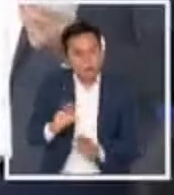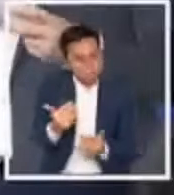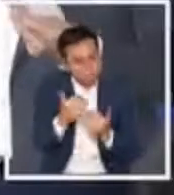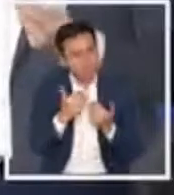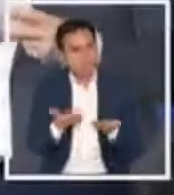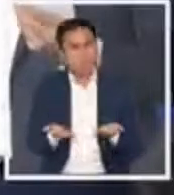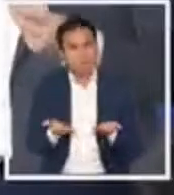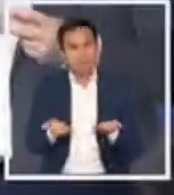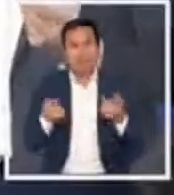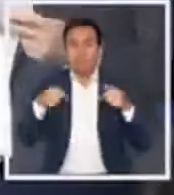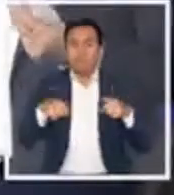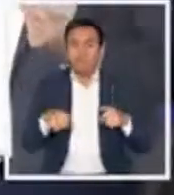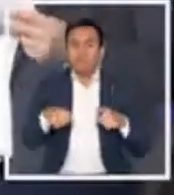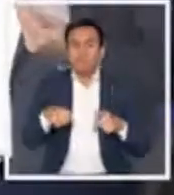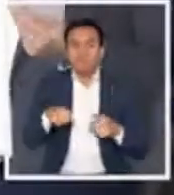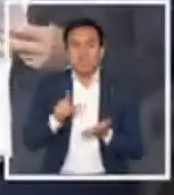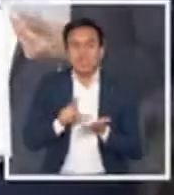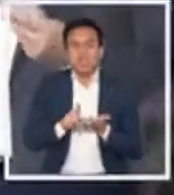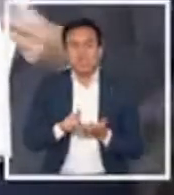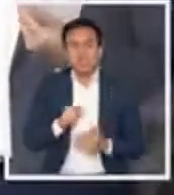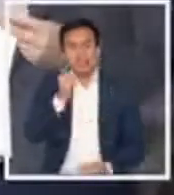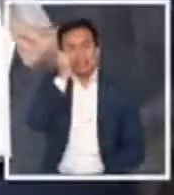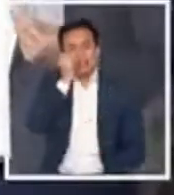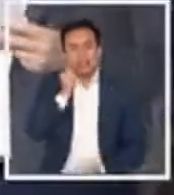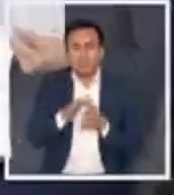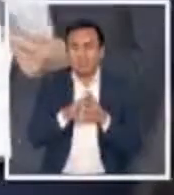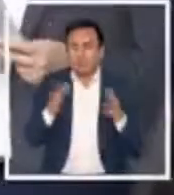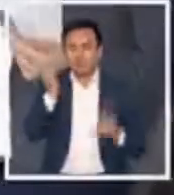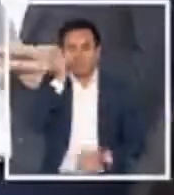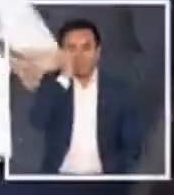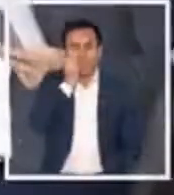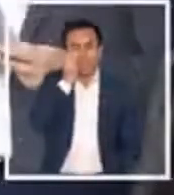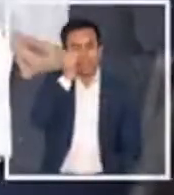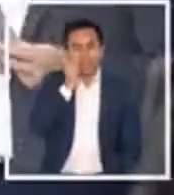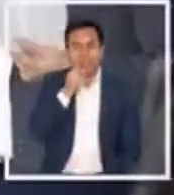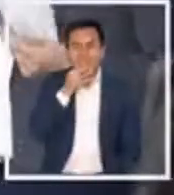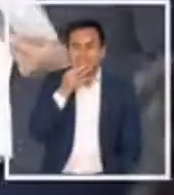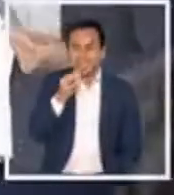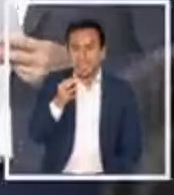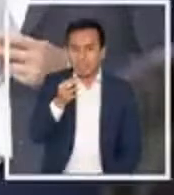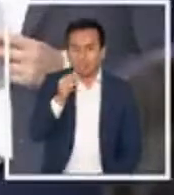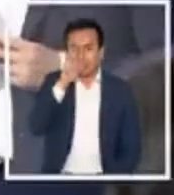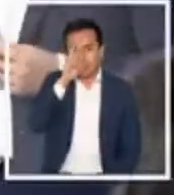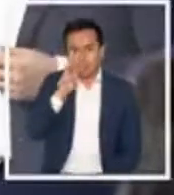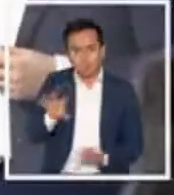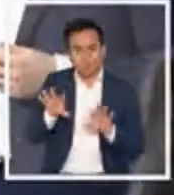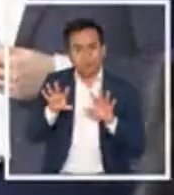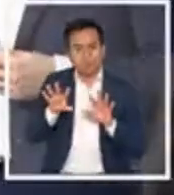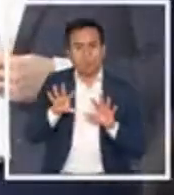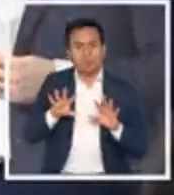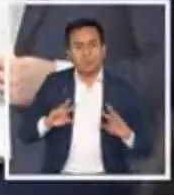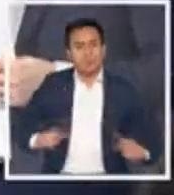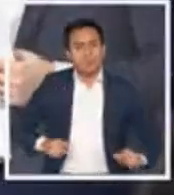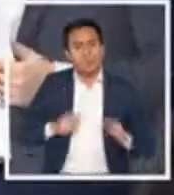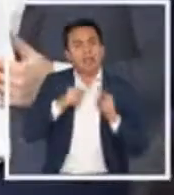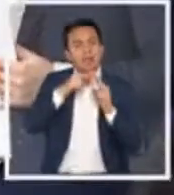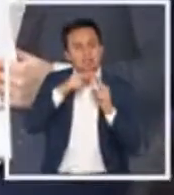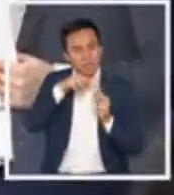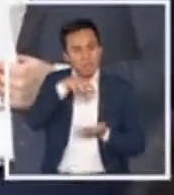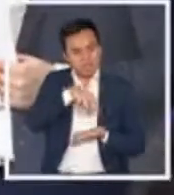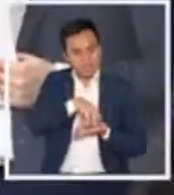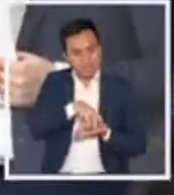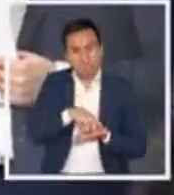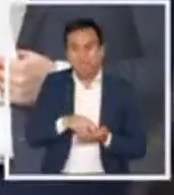apoyarnos. Y hoy aquí, con mucho cariño, pero con mucho cariño, te digo, la admiración de París,